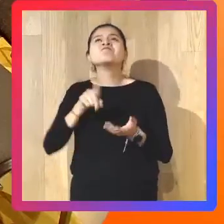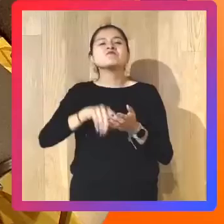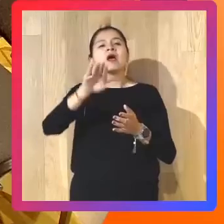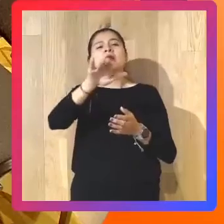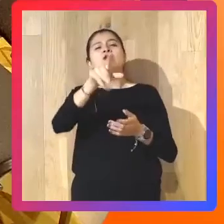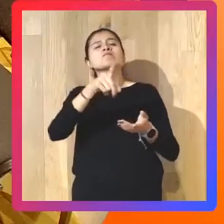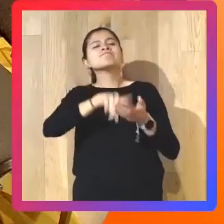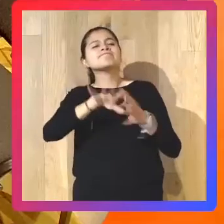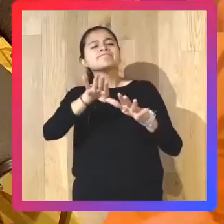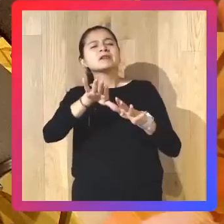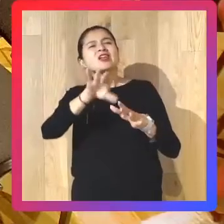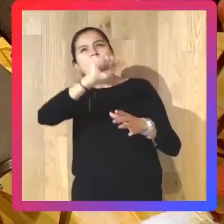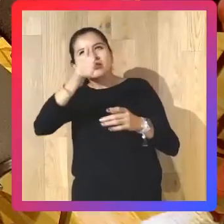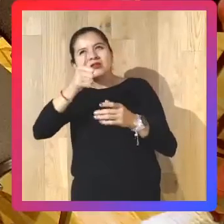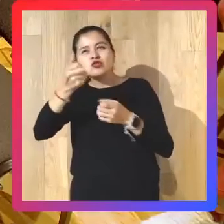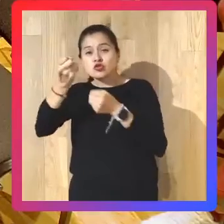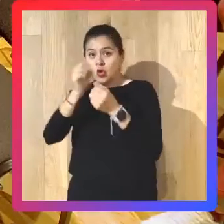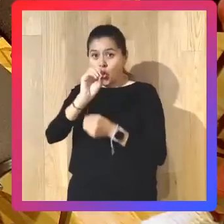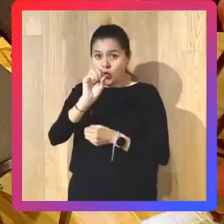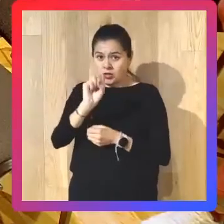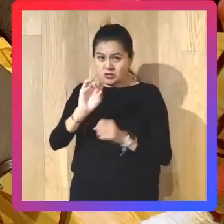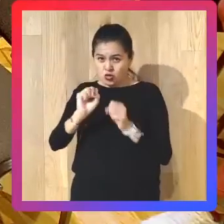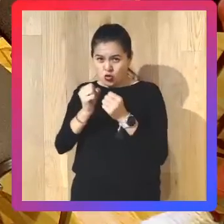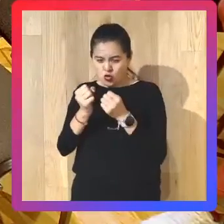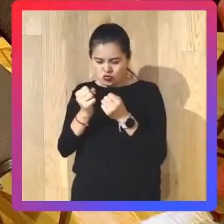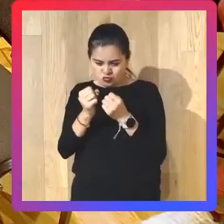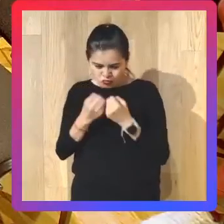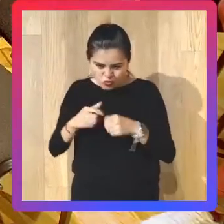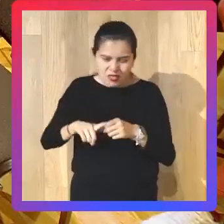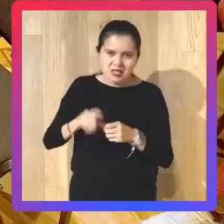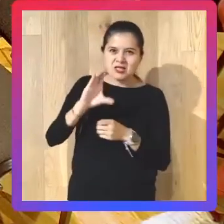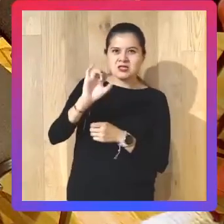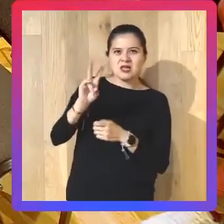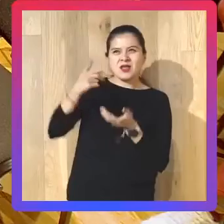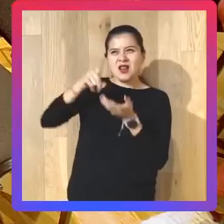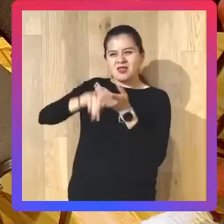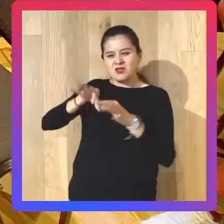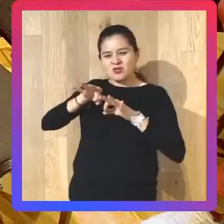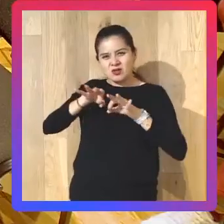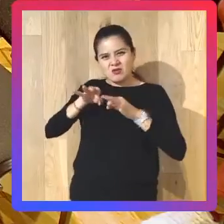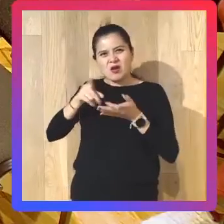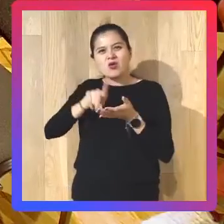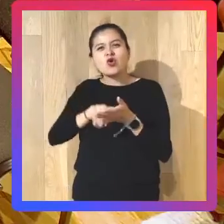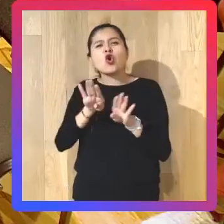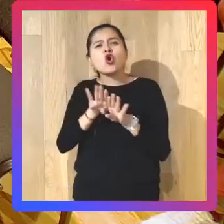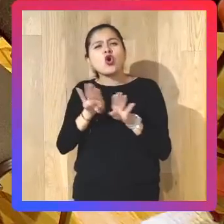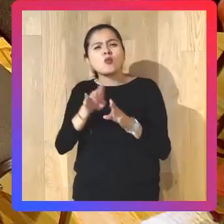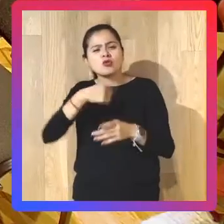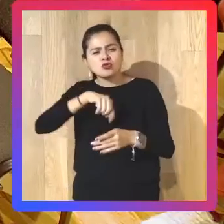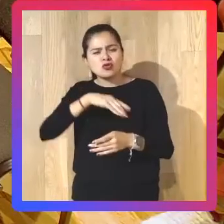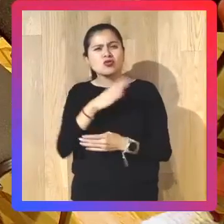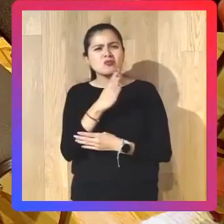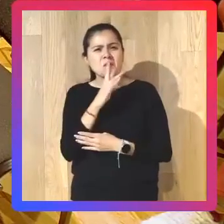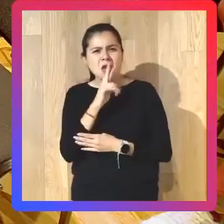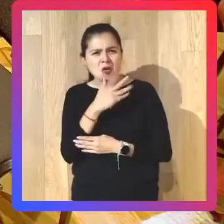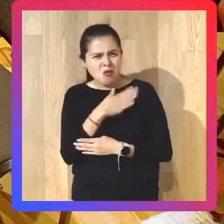se pueden llevar a cabo desde la sociedad civil para lograr pues mejores condiciones de vida para, sobre